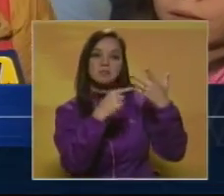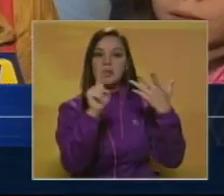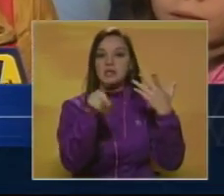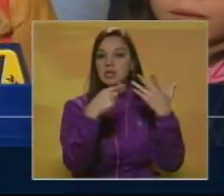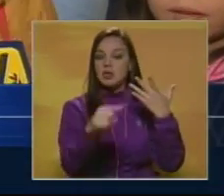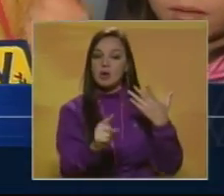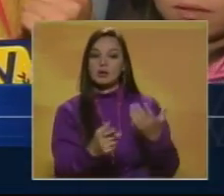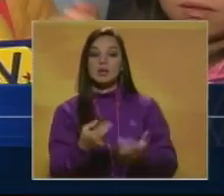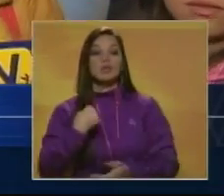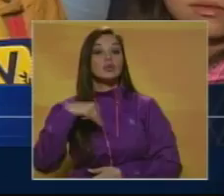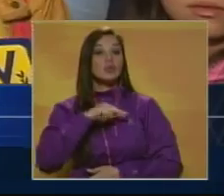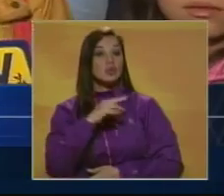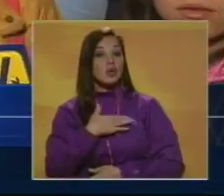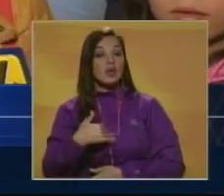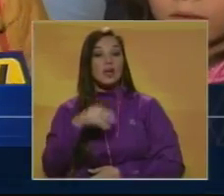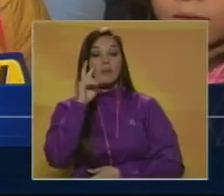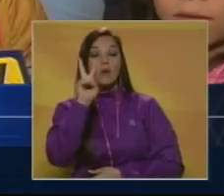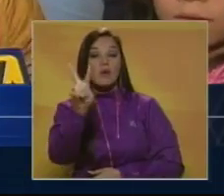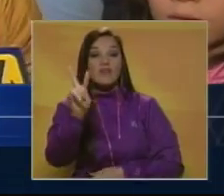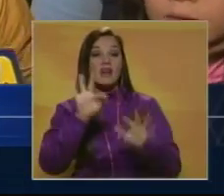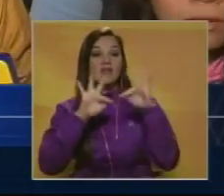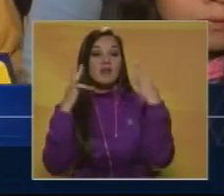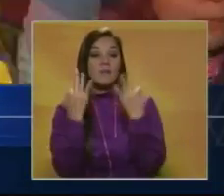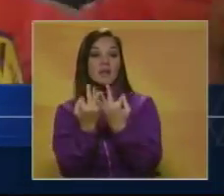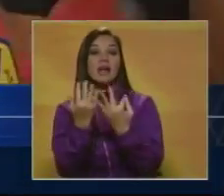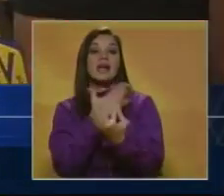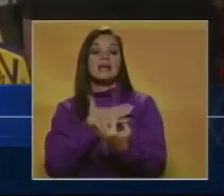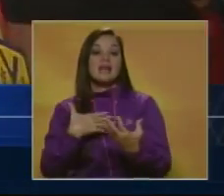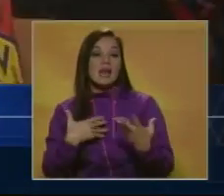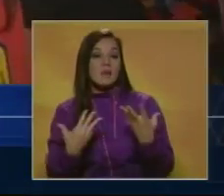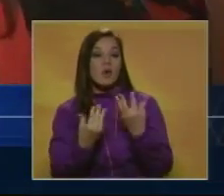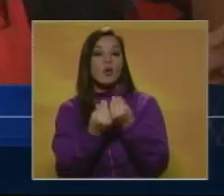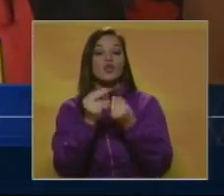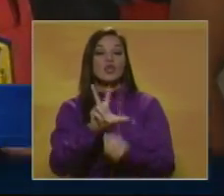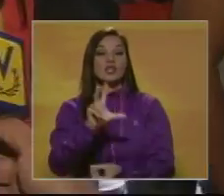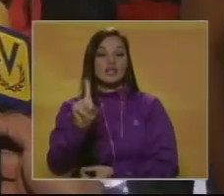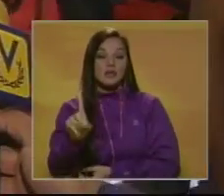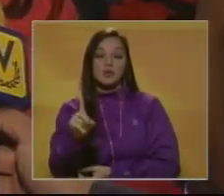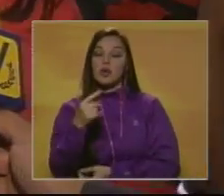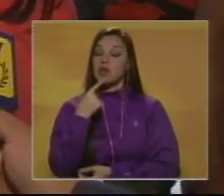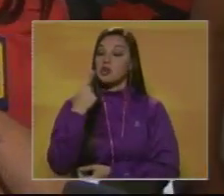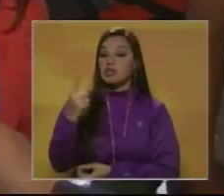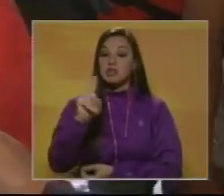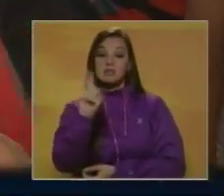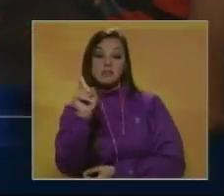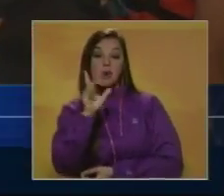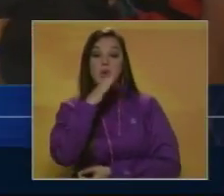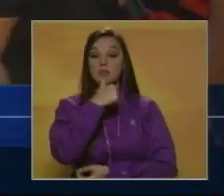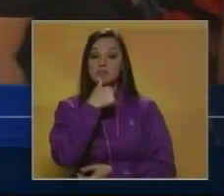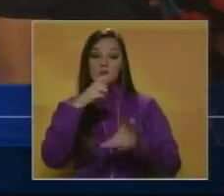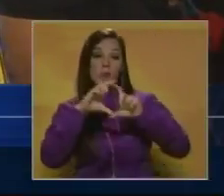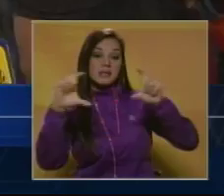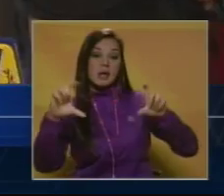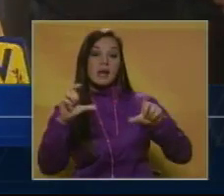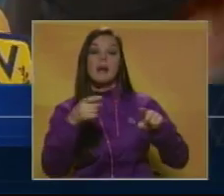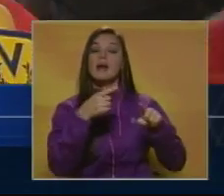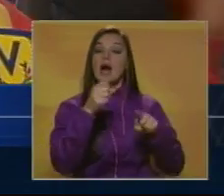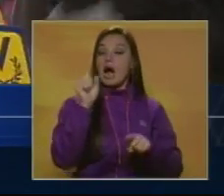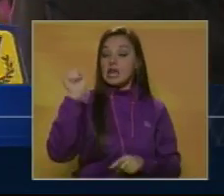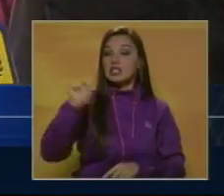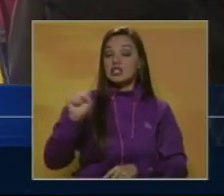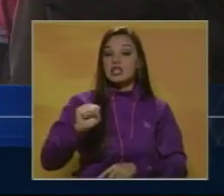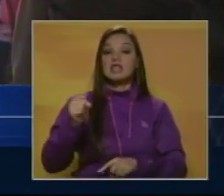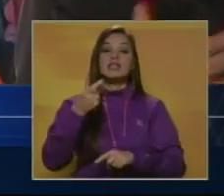nuestra familia y queremos pasar el año con nuestra familia. Ellos nos dicen a uno, no hay pasaje, y va para la taquilla. Sí tenemos, pero a 2.000,